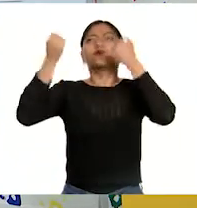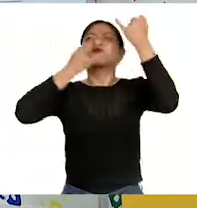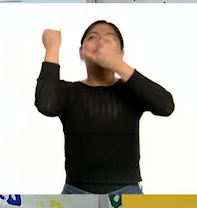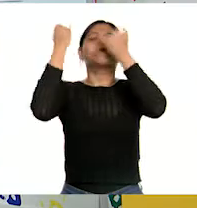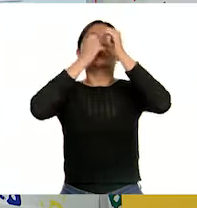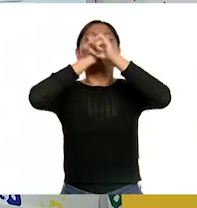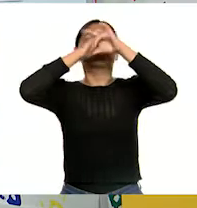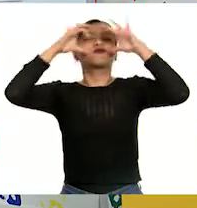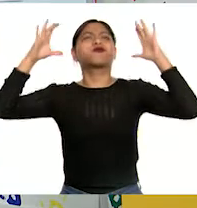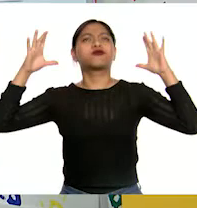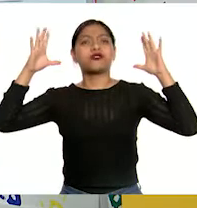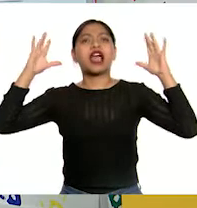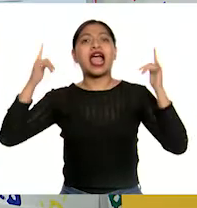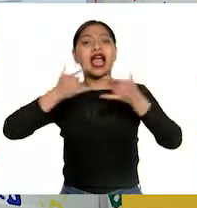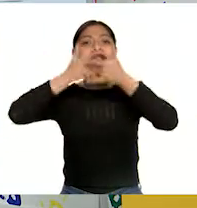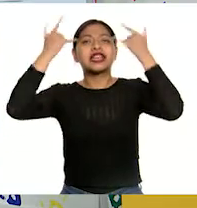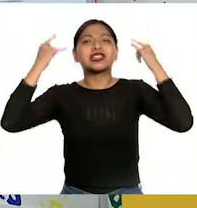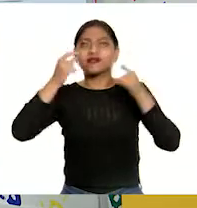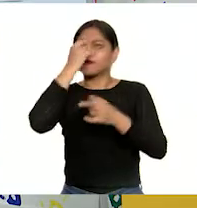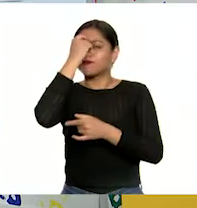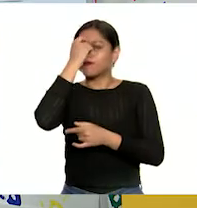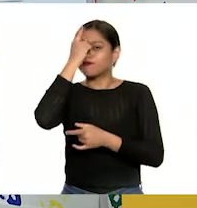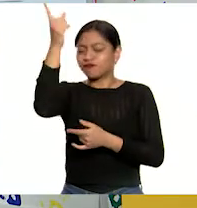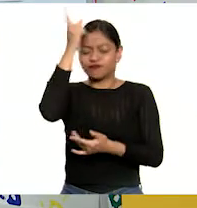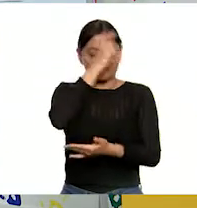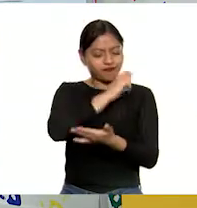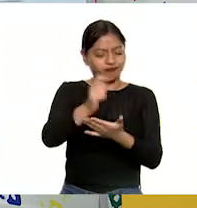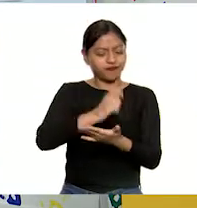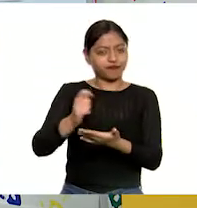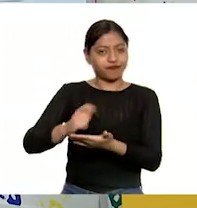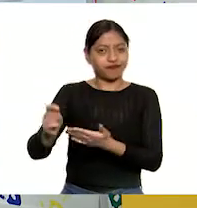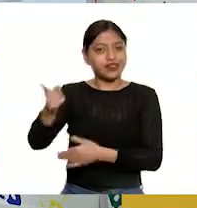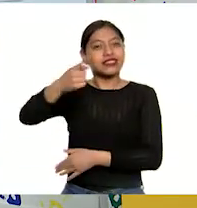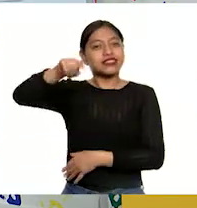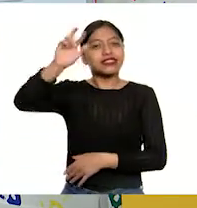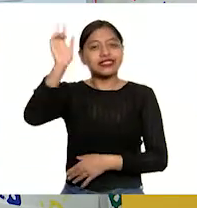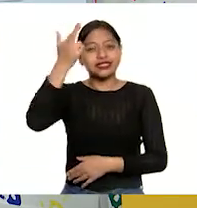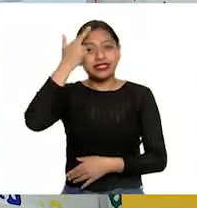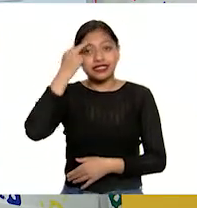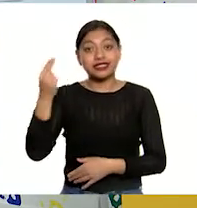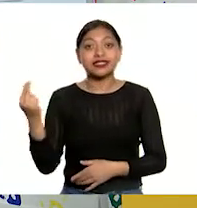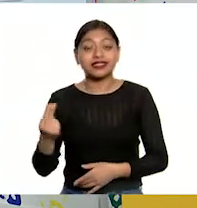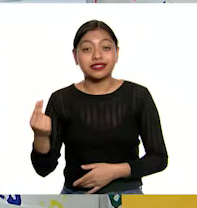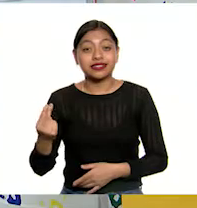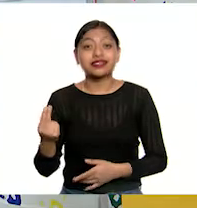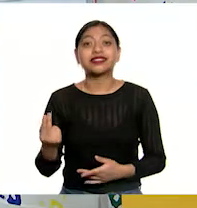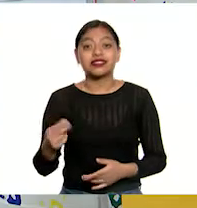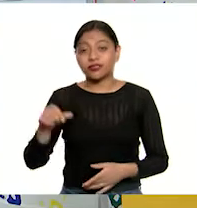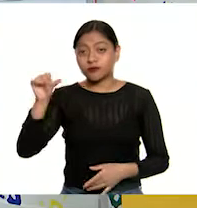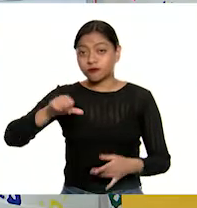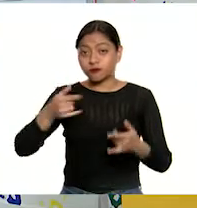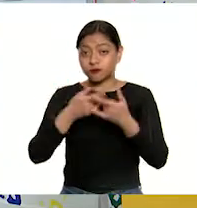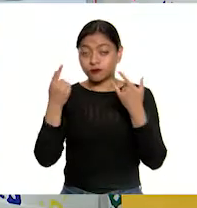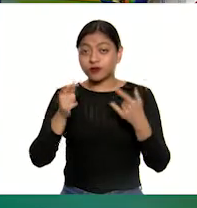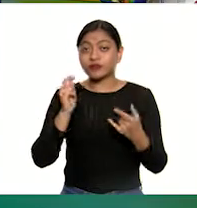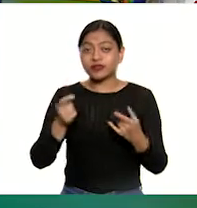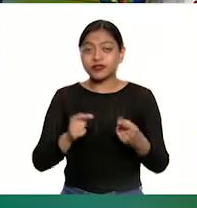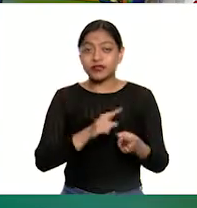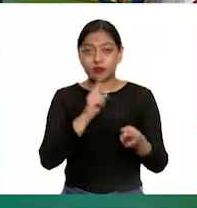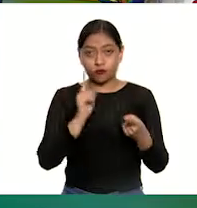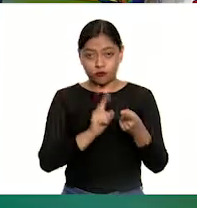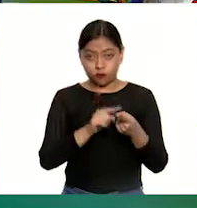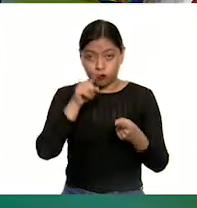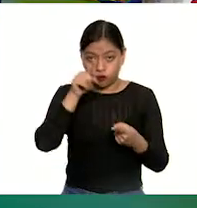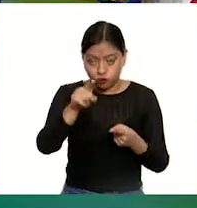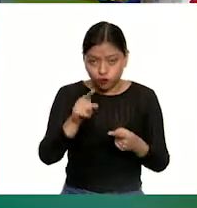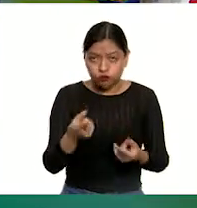nuestra imaginación, toda nuestra creatividad, y vamos a recordar qué vamos a necesitar para elaborar nuestro cuento. Número 1, elegir